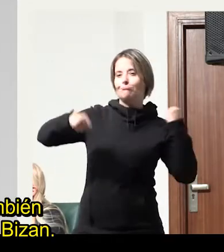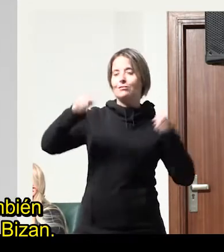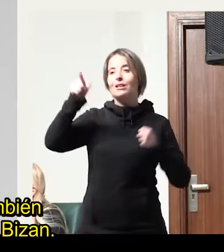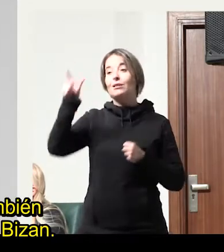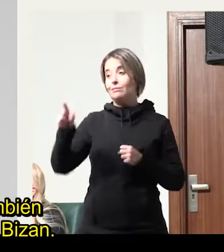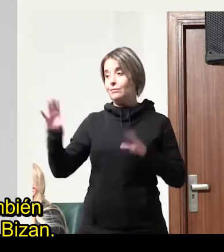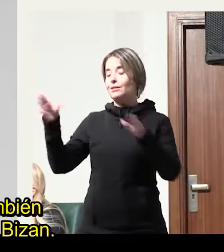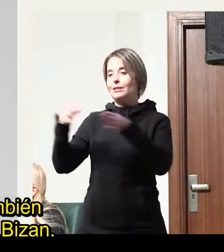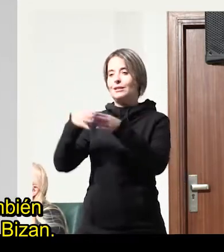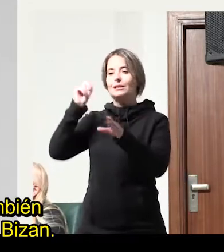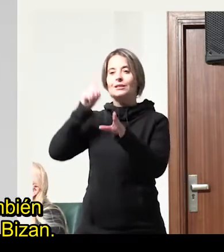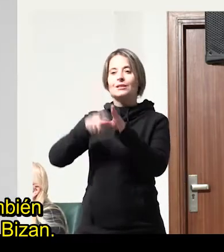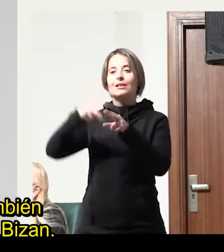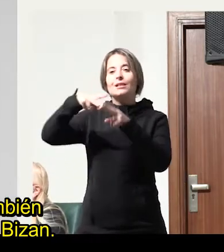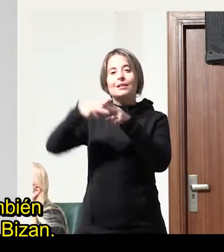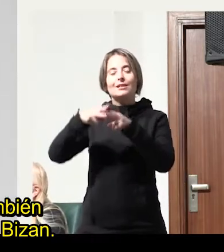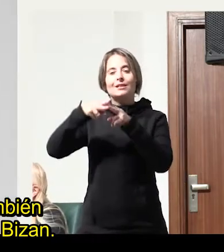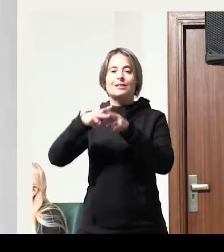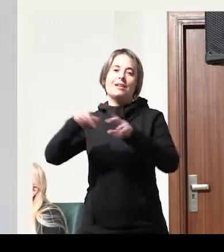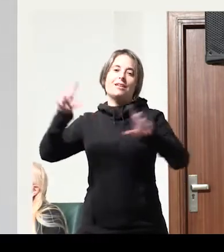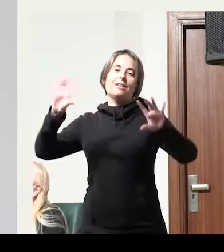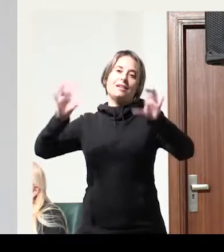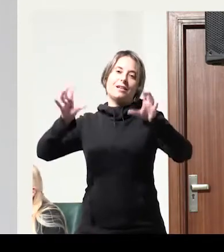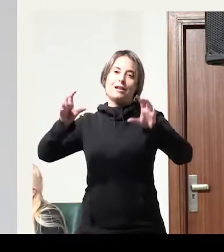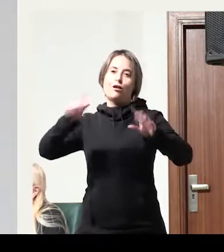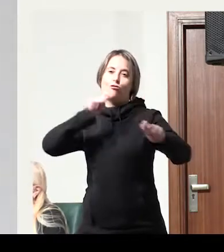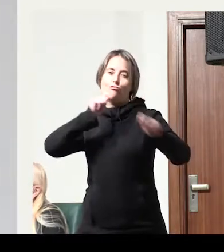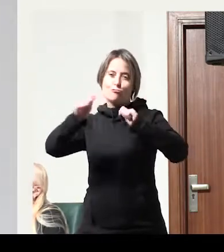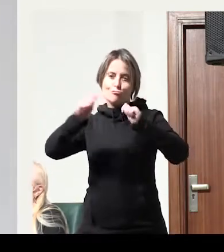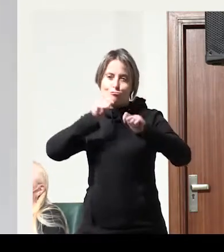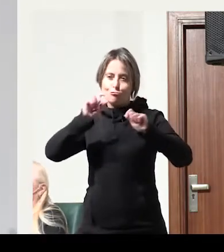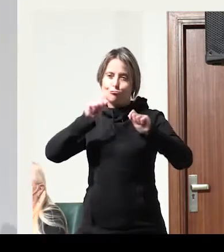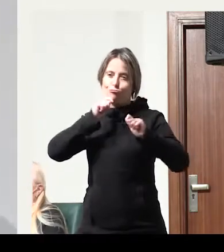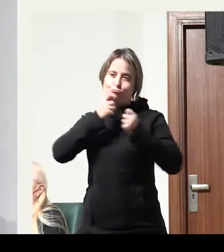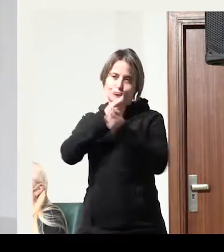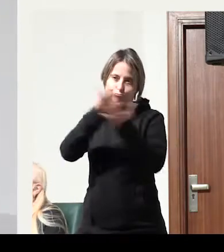también del taller de radionovela de la red VISAN. ¿Sí?